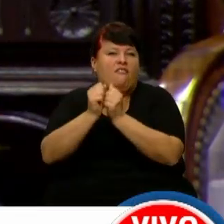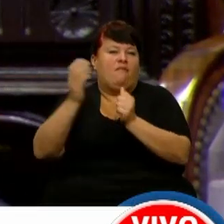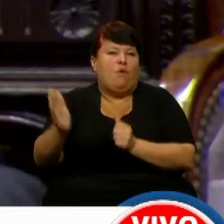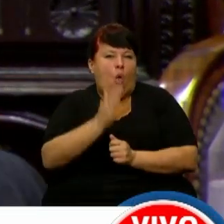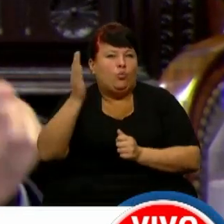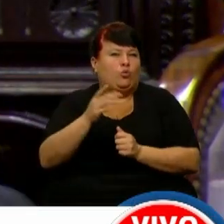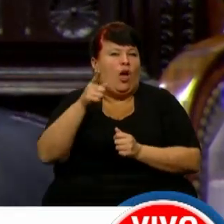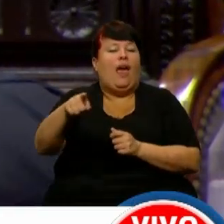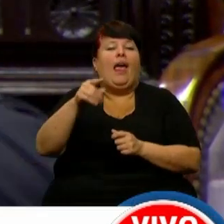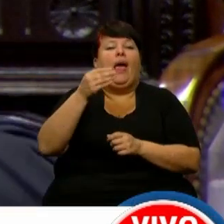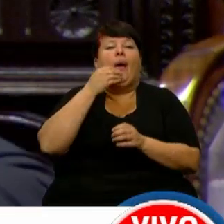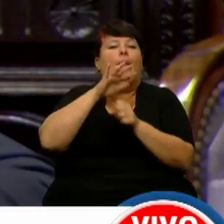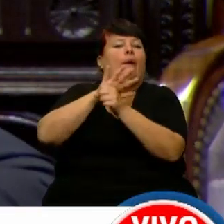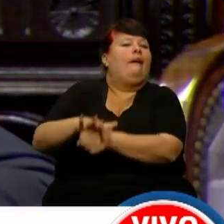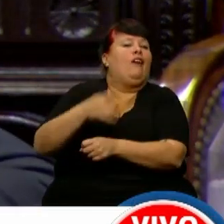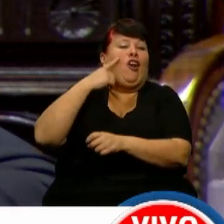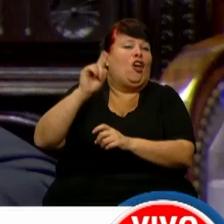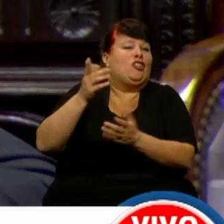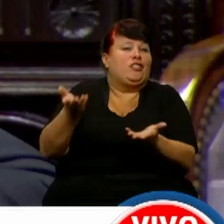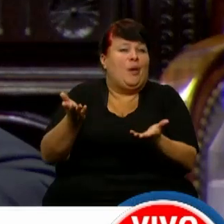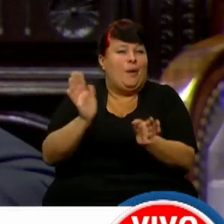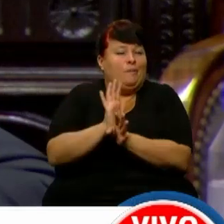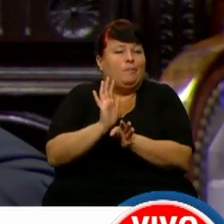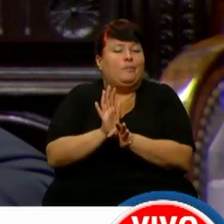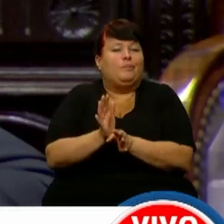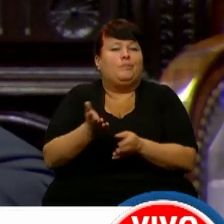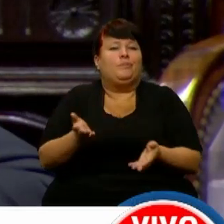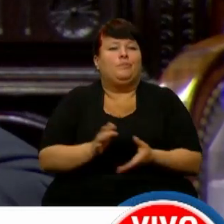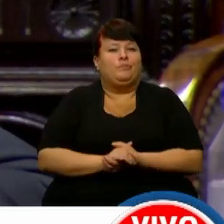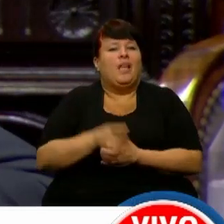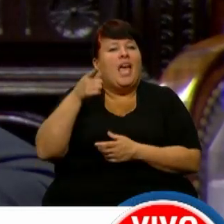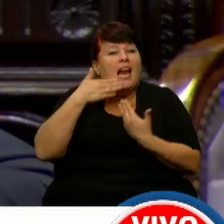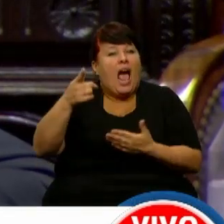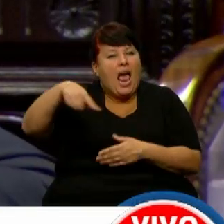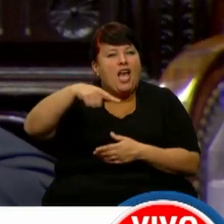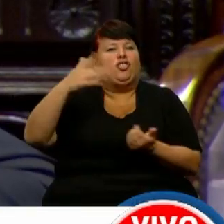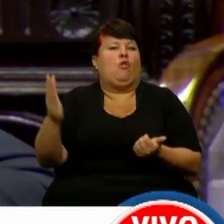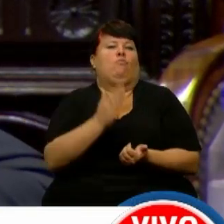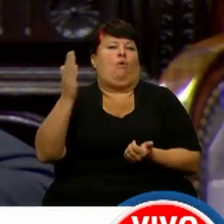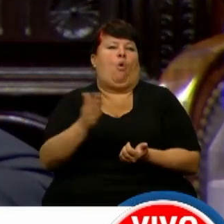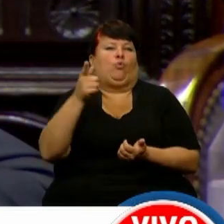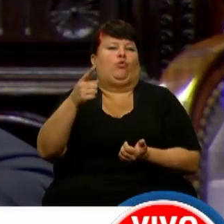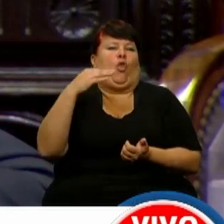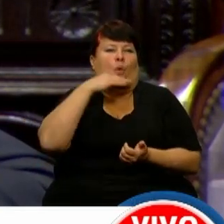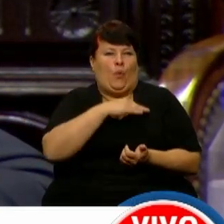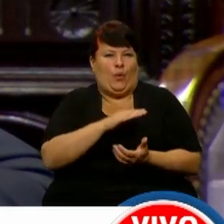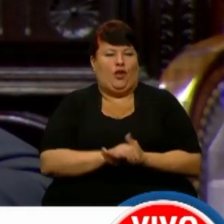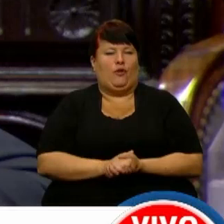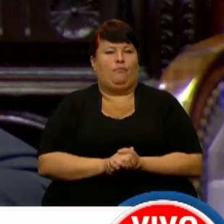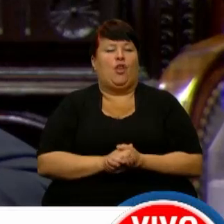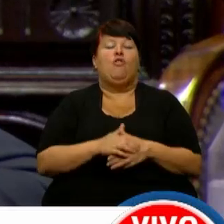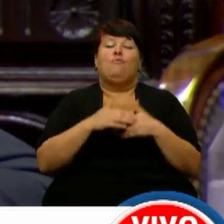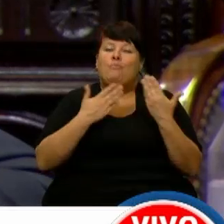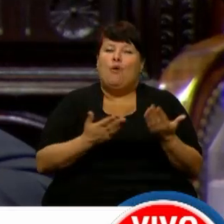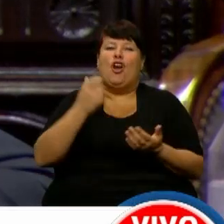que, invisibles, que realmente llevan adelante la producción. Por eso